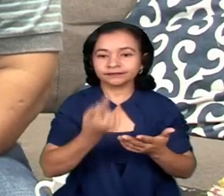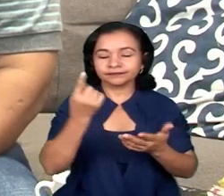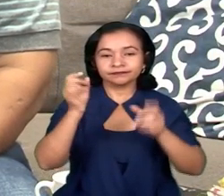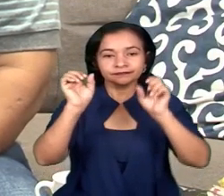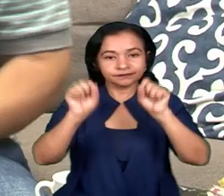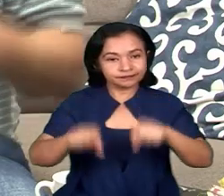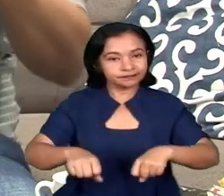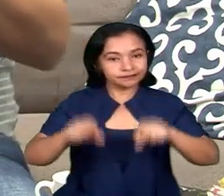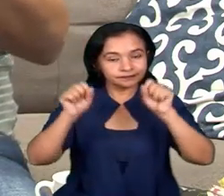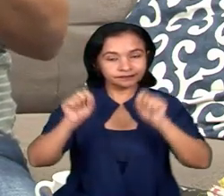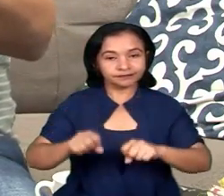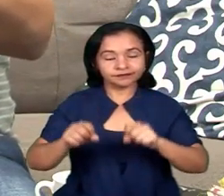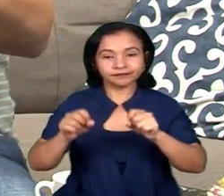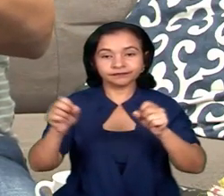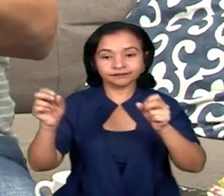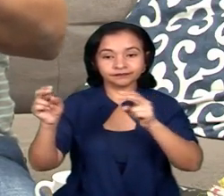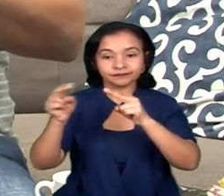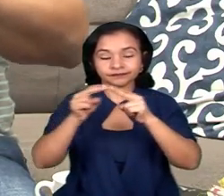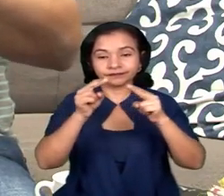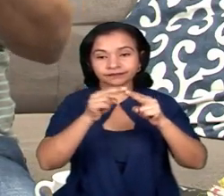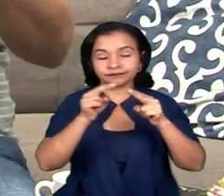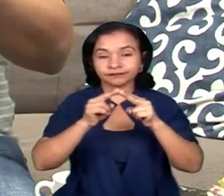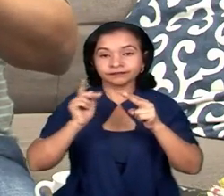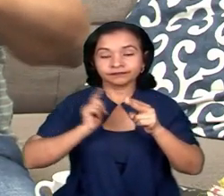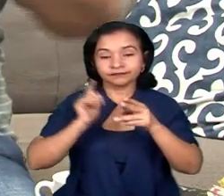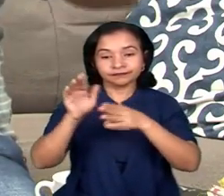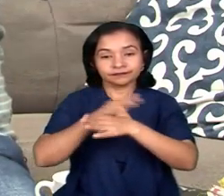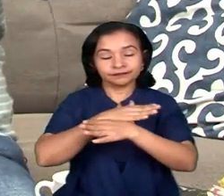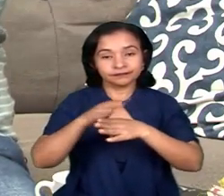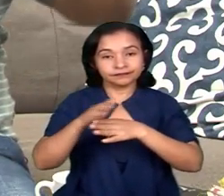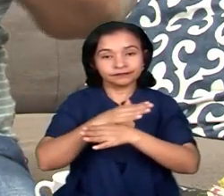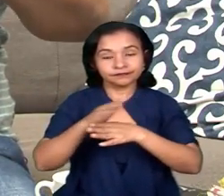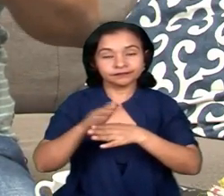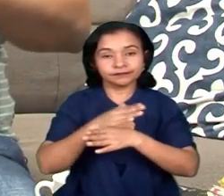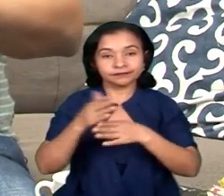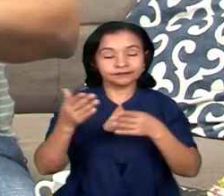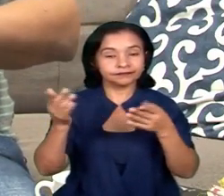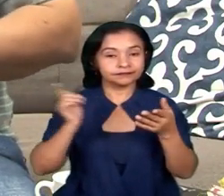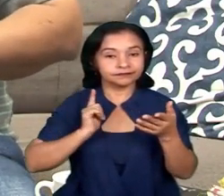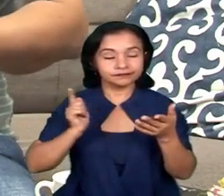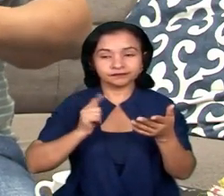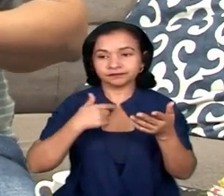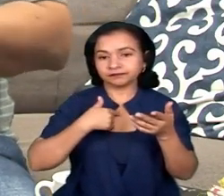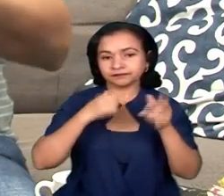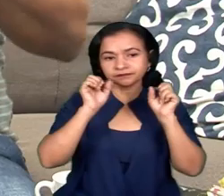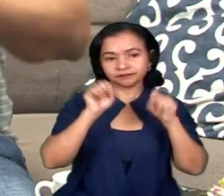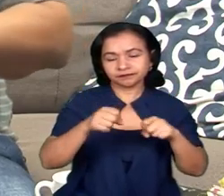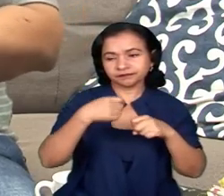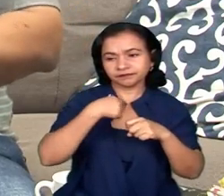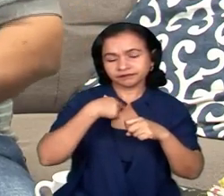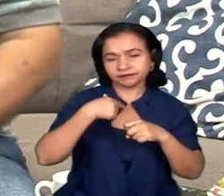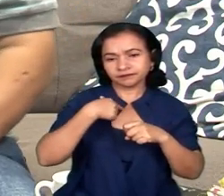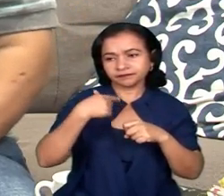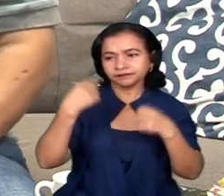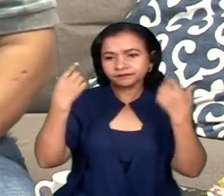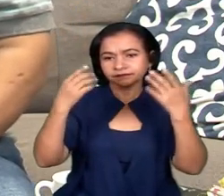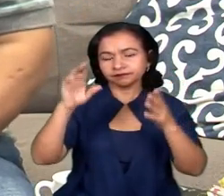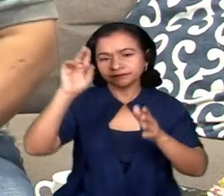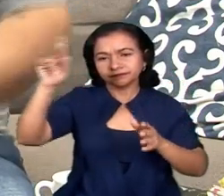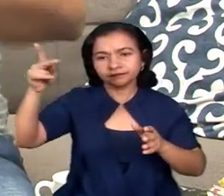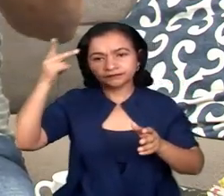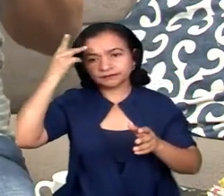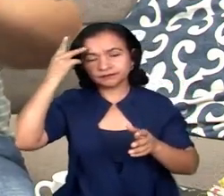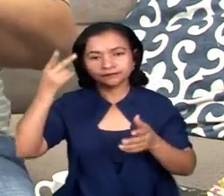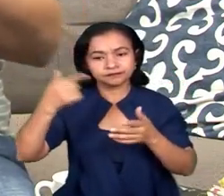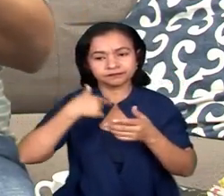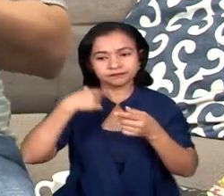podemos vincularlos, aunque tengamos diferencias, que tengamos, porque yo puedo tener mi cuestión política, que yo soy